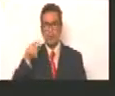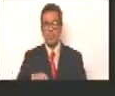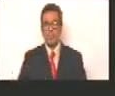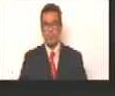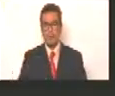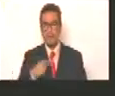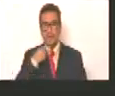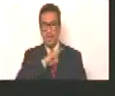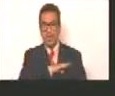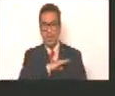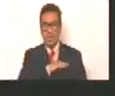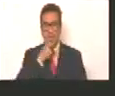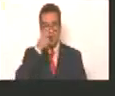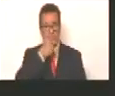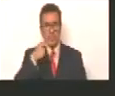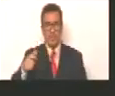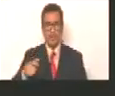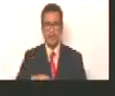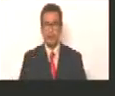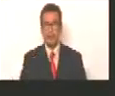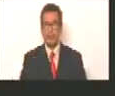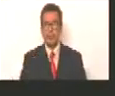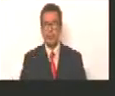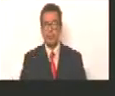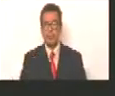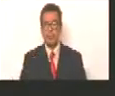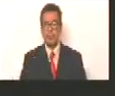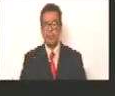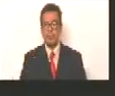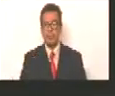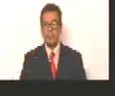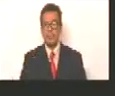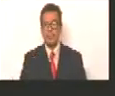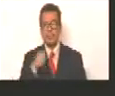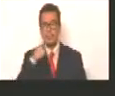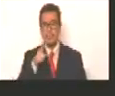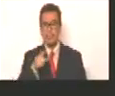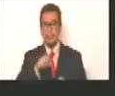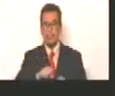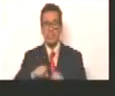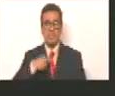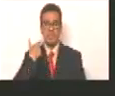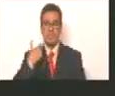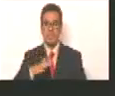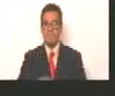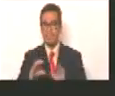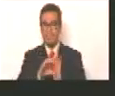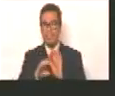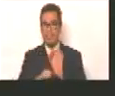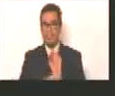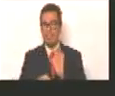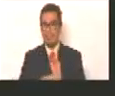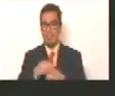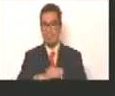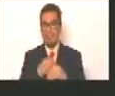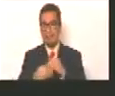pueblo, que sobre esta moribunda constitución haré cumplir,